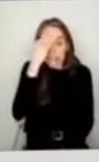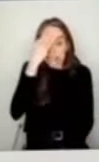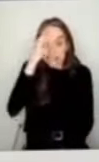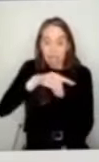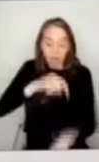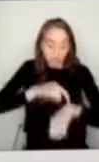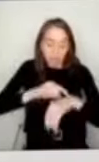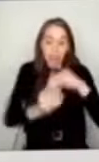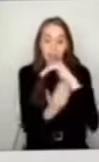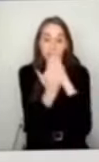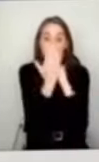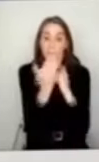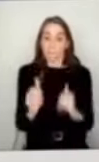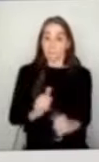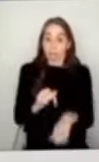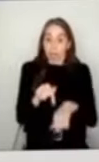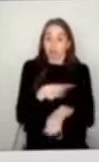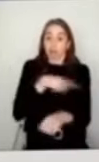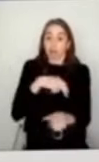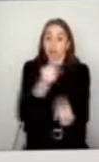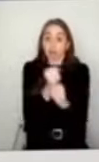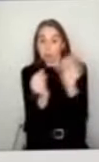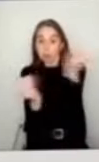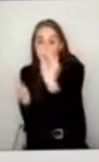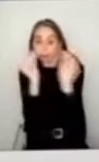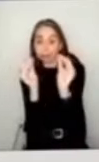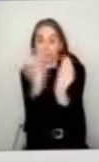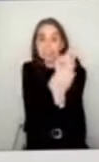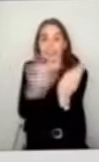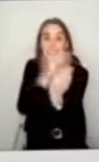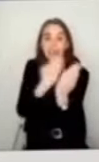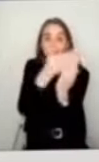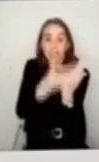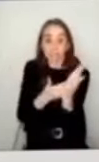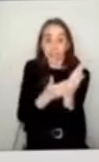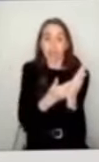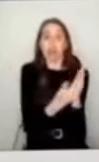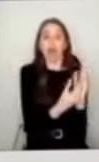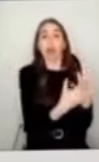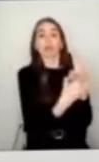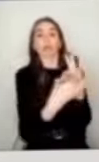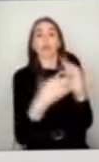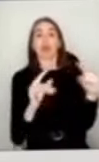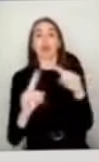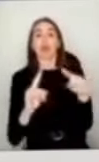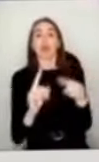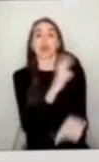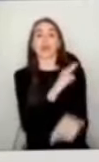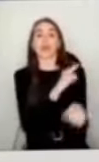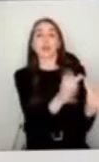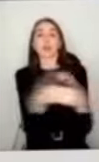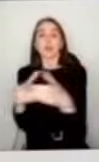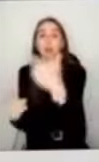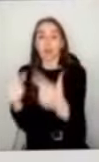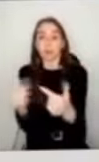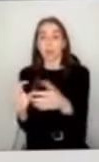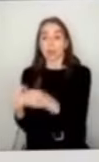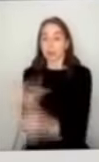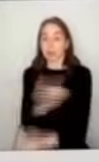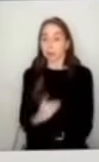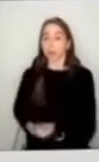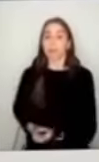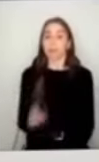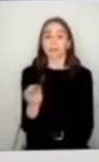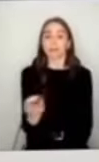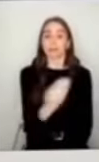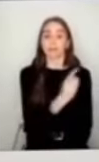hemos estado trabajando en ello y en coordinación con los comités. Gracias, diputado. Diputado Johannes Kaiser,